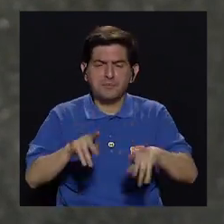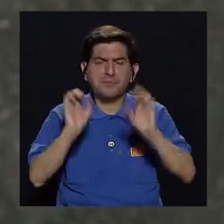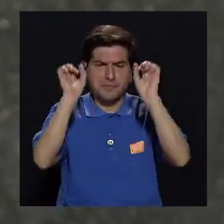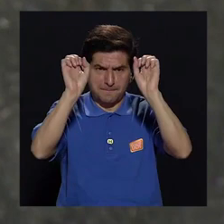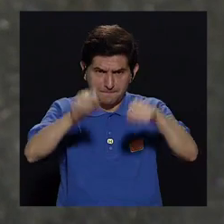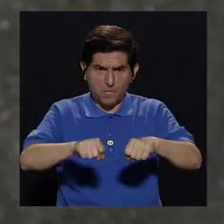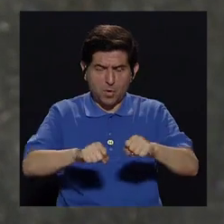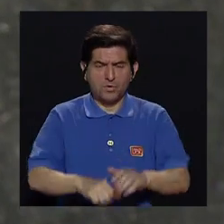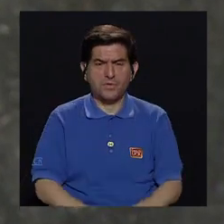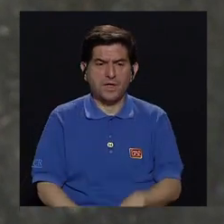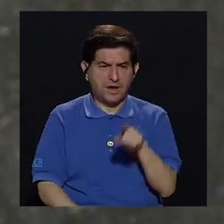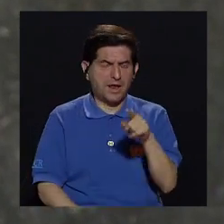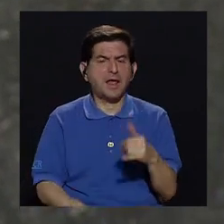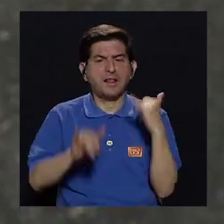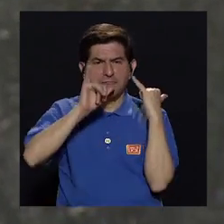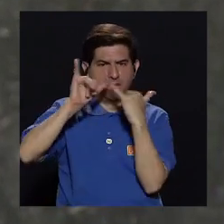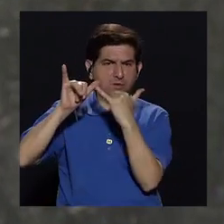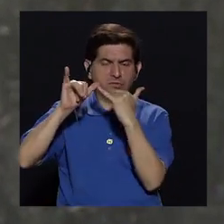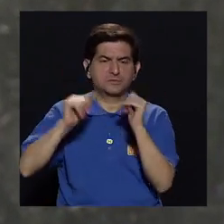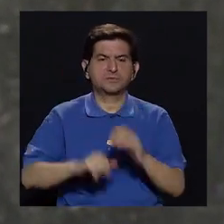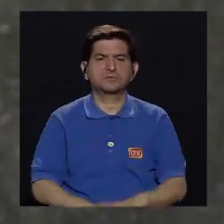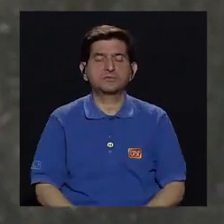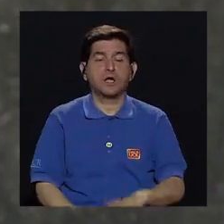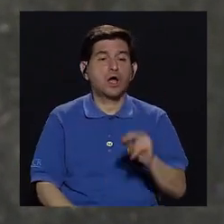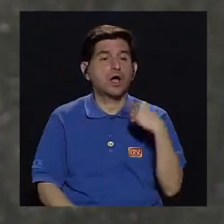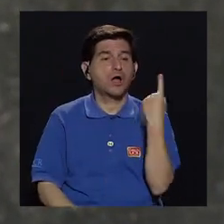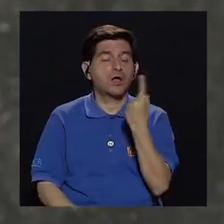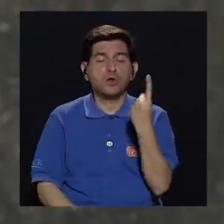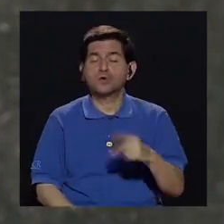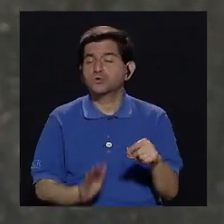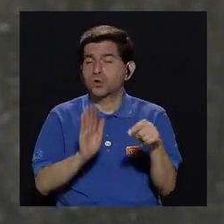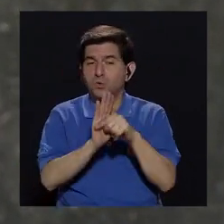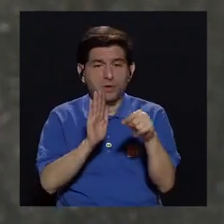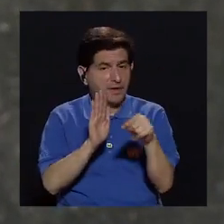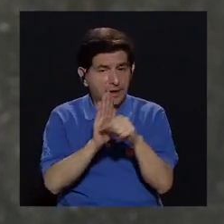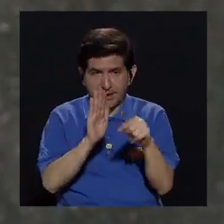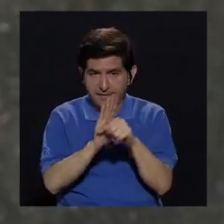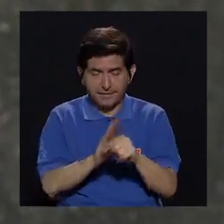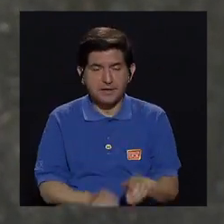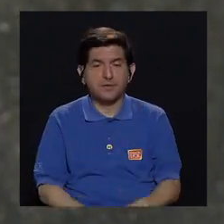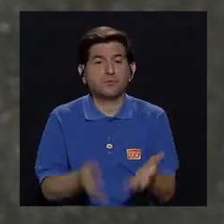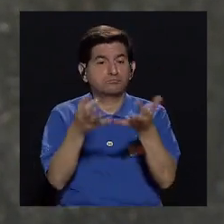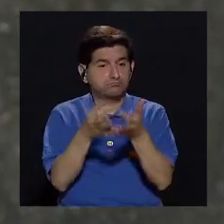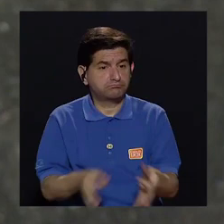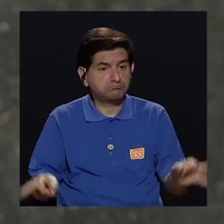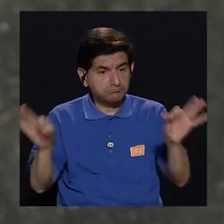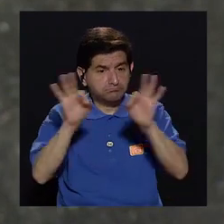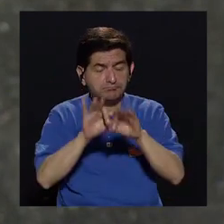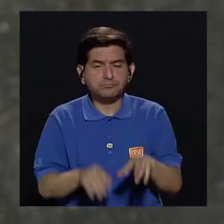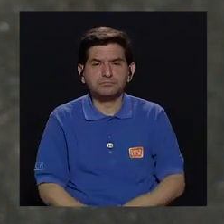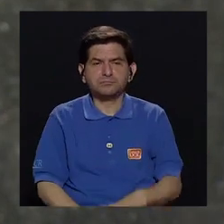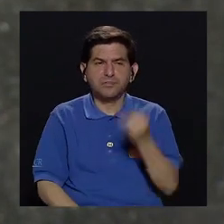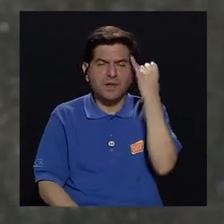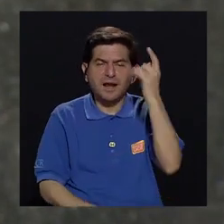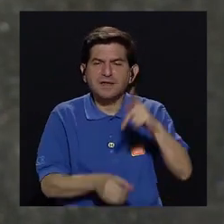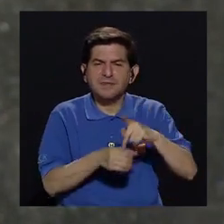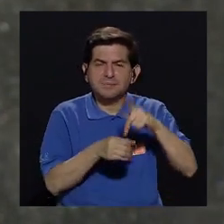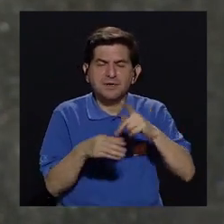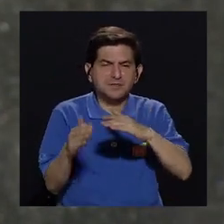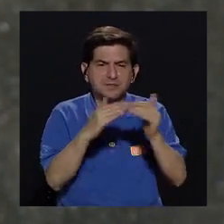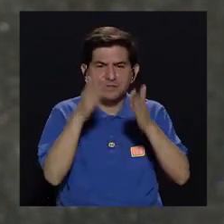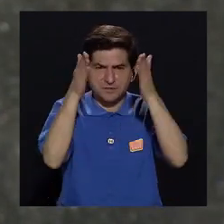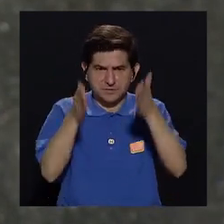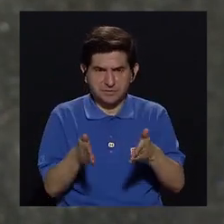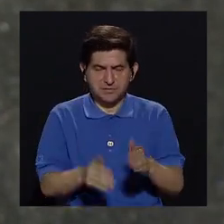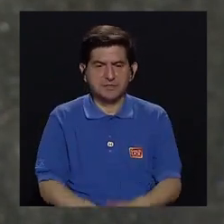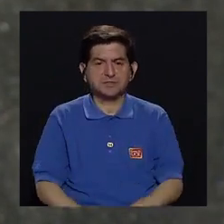ciudadano que pueda denunciar. Y no solo las denuncias negativas, porque eso es algo muy importante. La idea con la participación ciudadana,